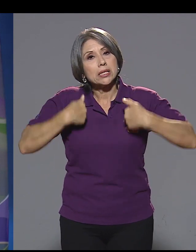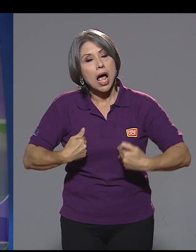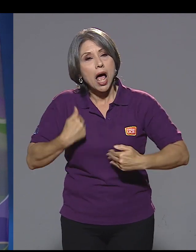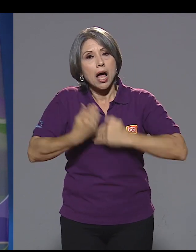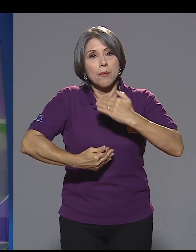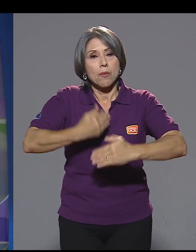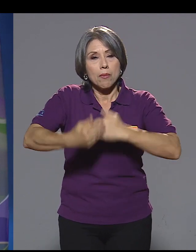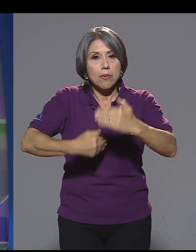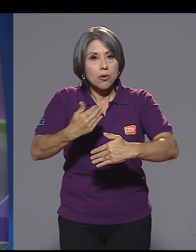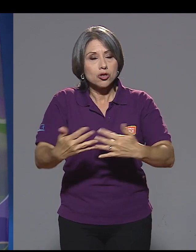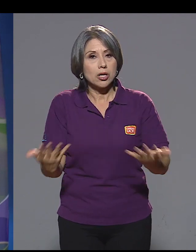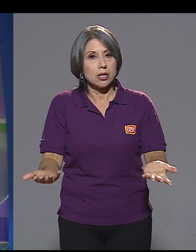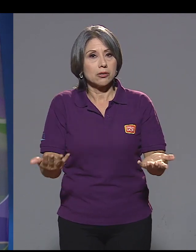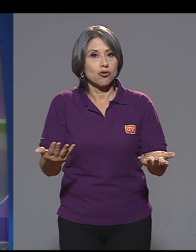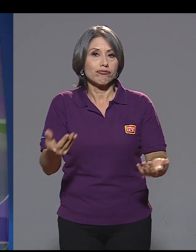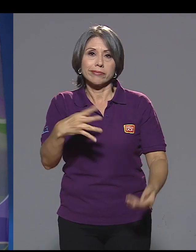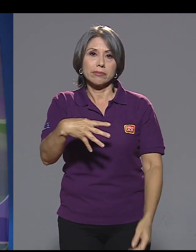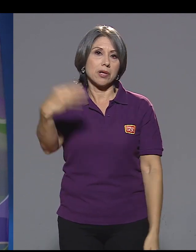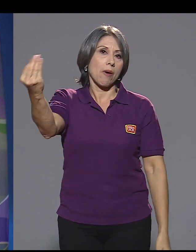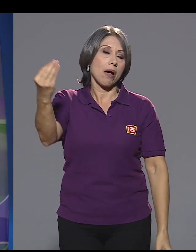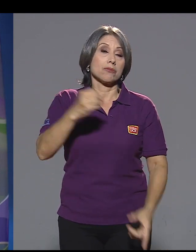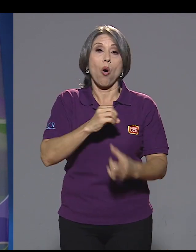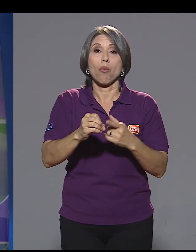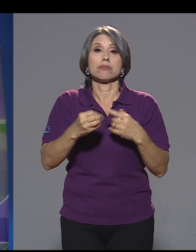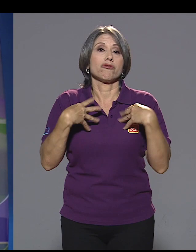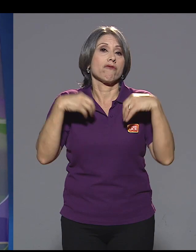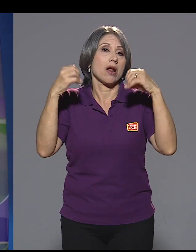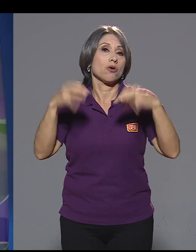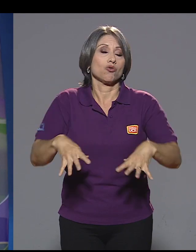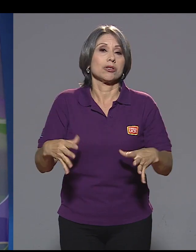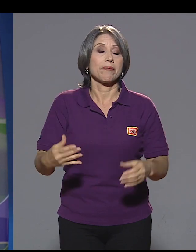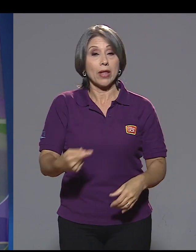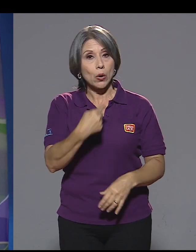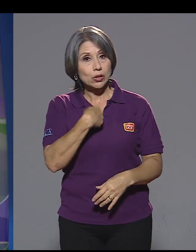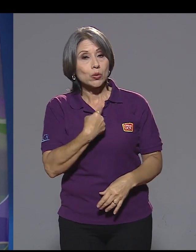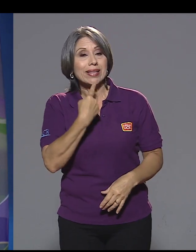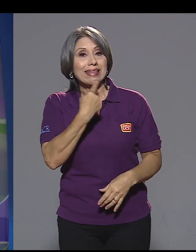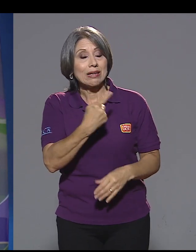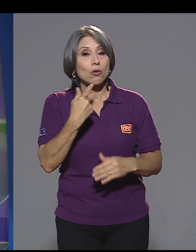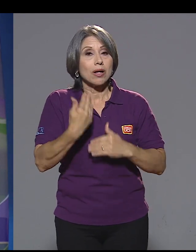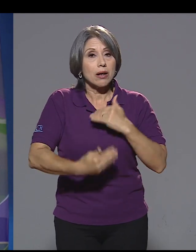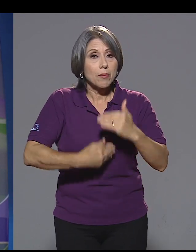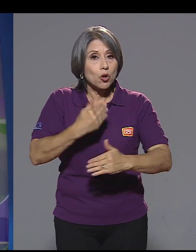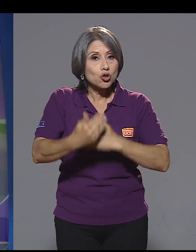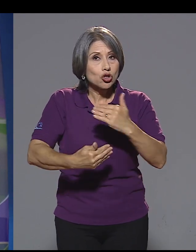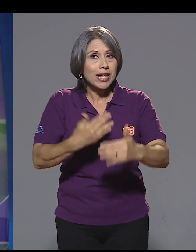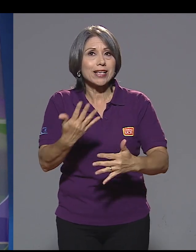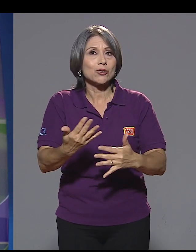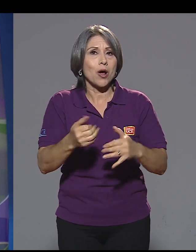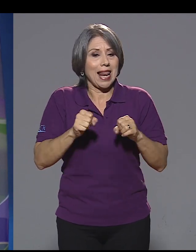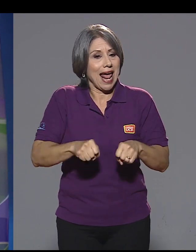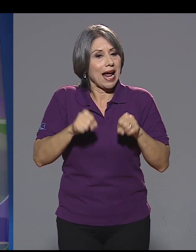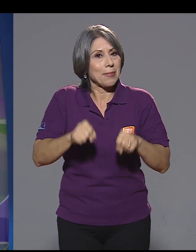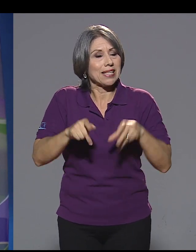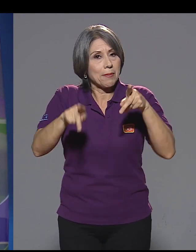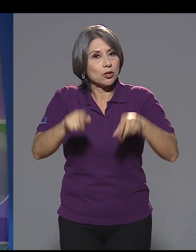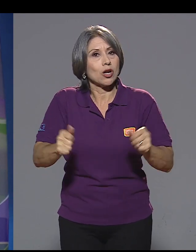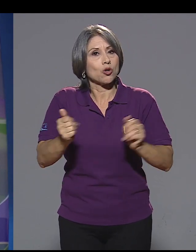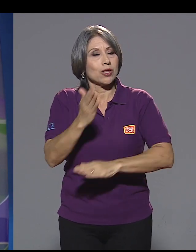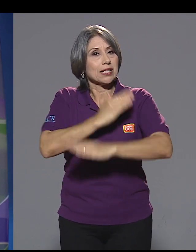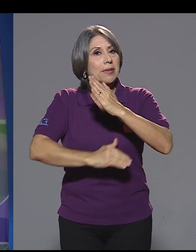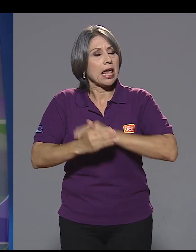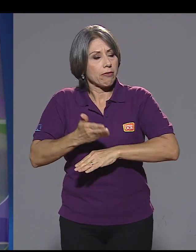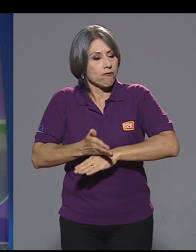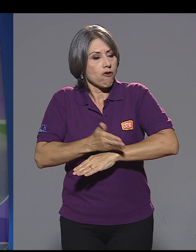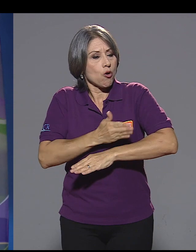este proceso y se va o renuncia, aunque te digo que el proceso, la capacidad de resiliencia de las